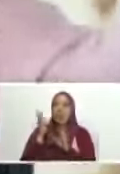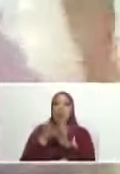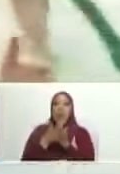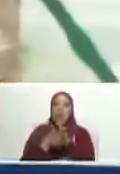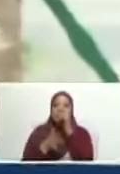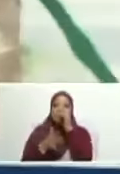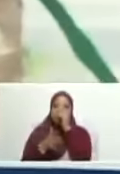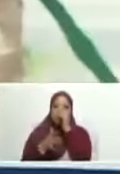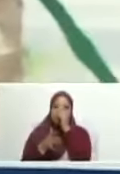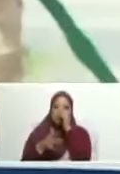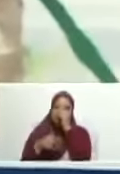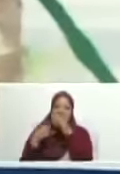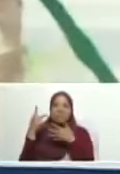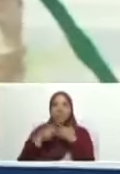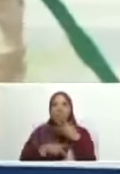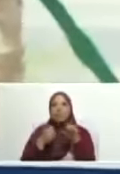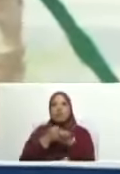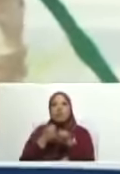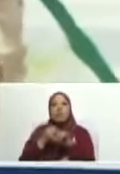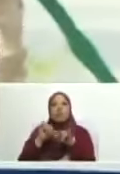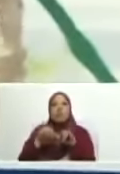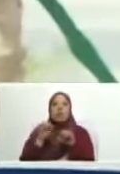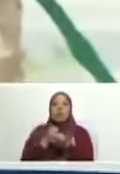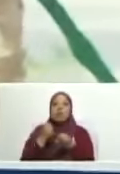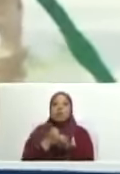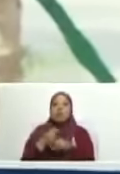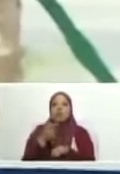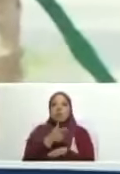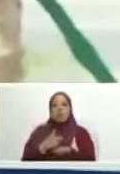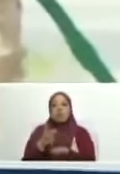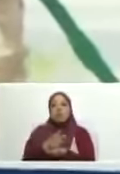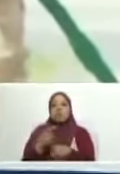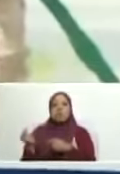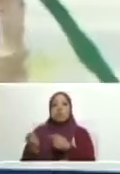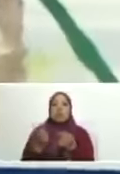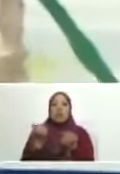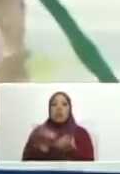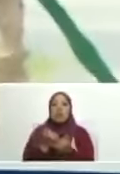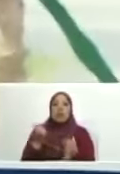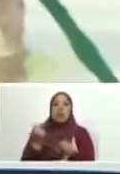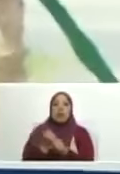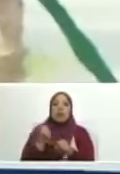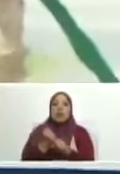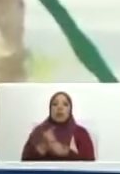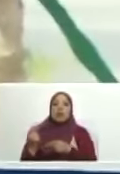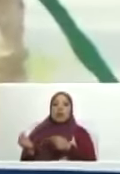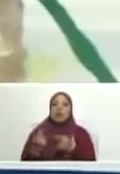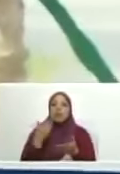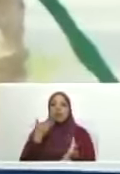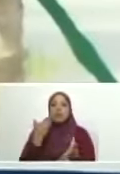jefe de todo el proyecto de ingeniería es el secretario de gobierno, el ingeniero Daniel Mata Ramírez, otro joven presidente.